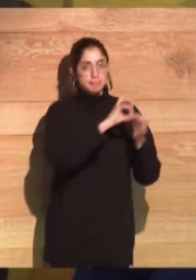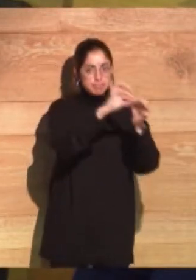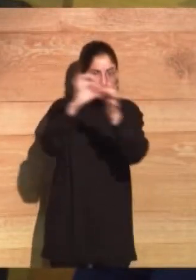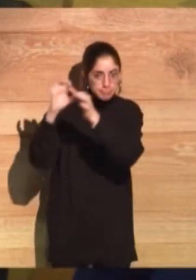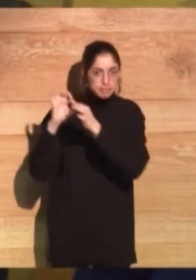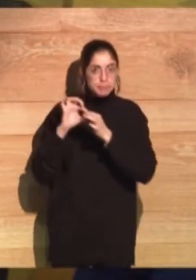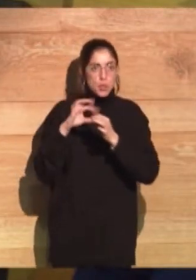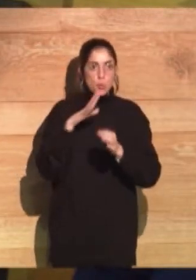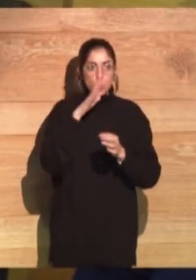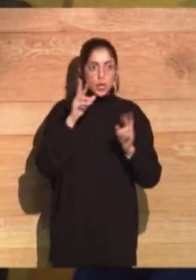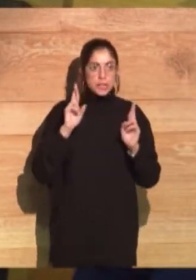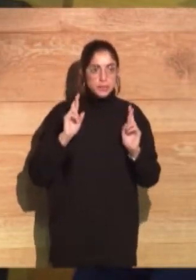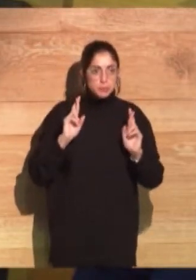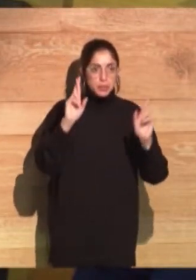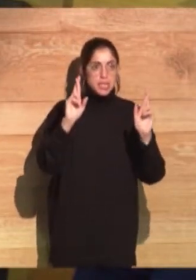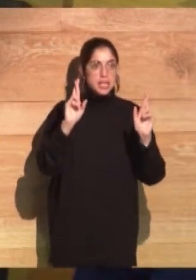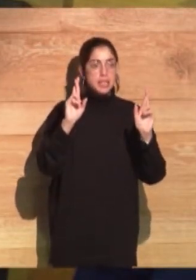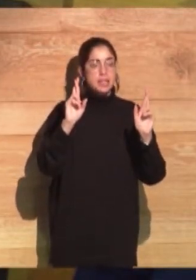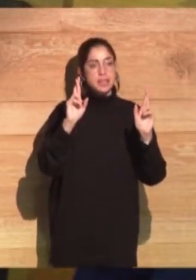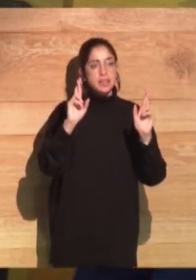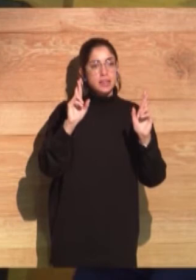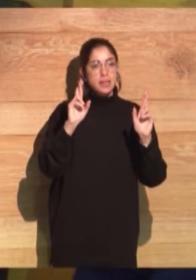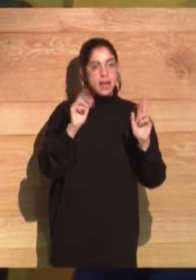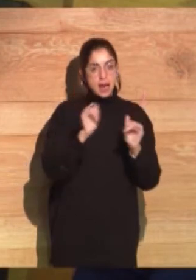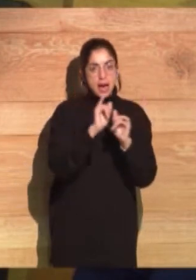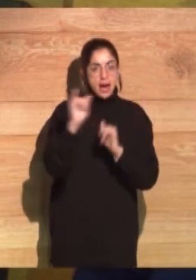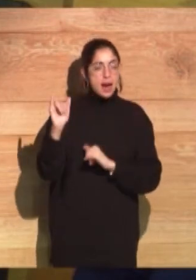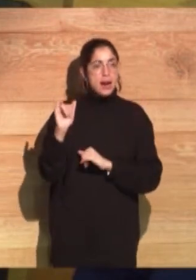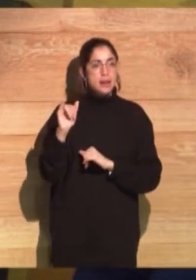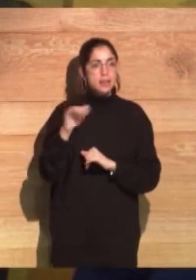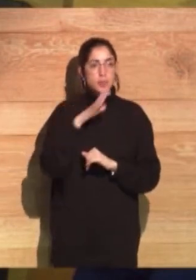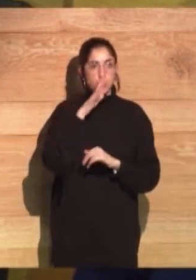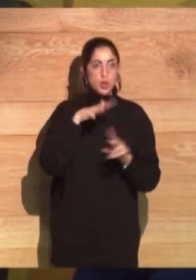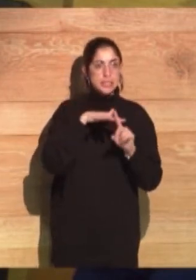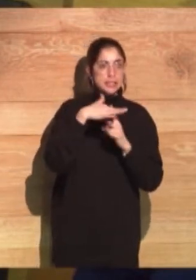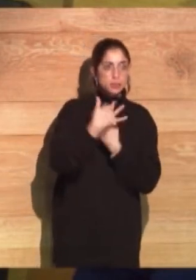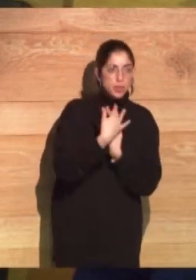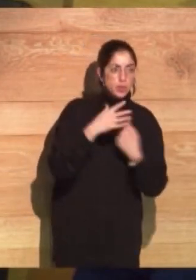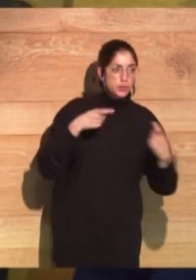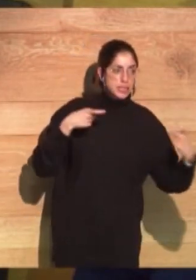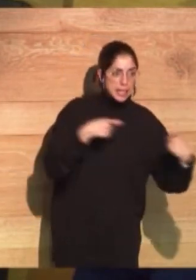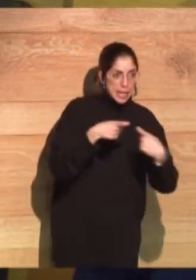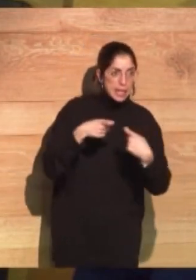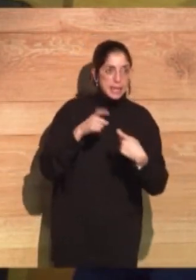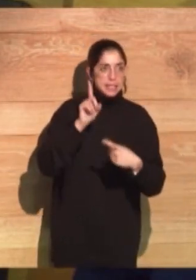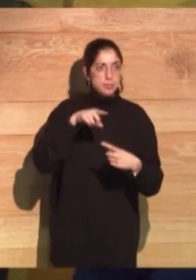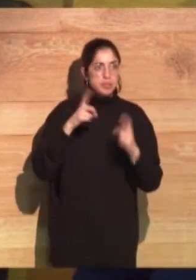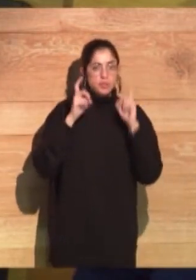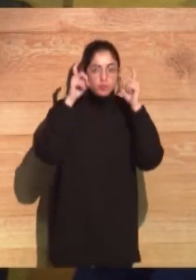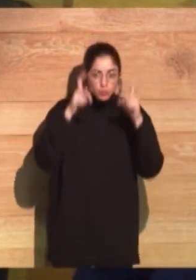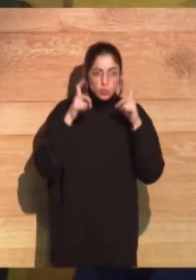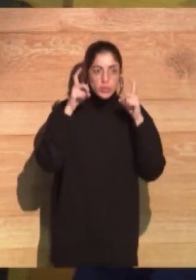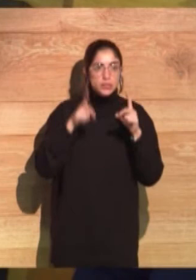aunándose. Hay esperanza en los corazones de muchos frente a esta situación de guerra y estos esfuerzos por un mundo libre